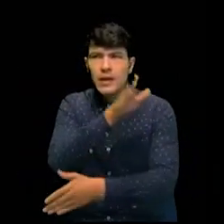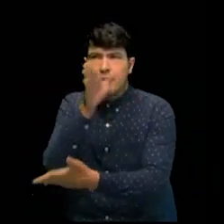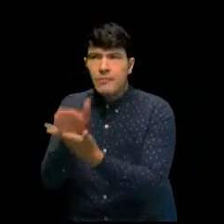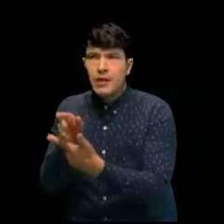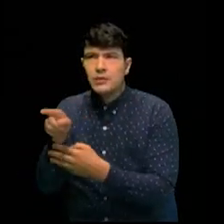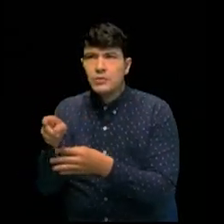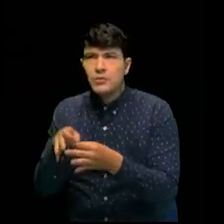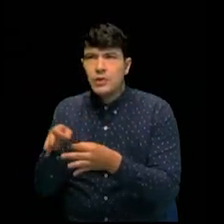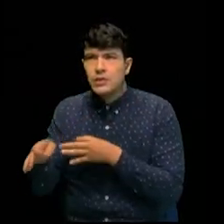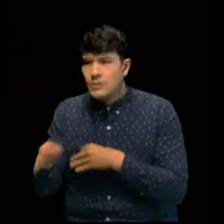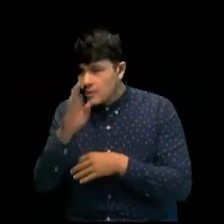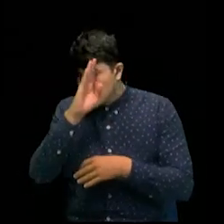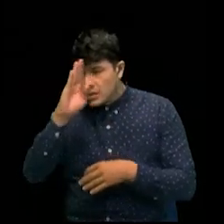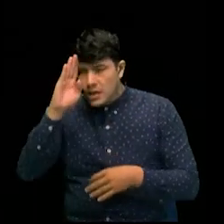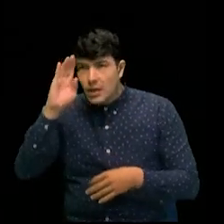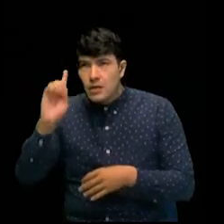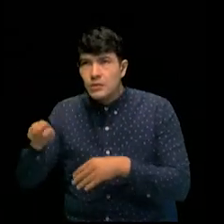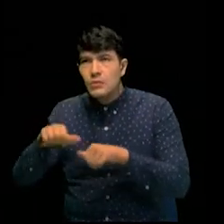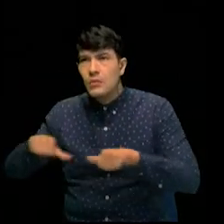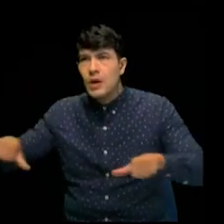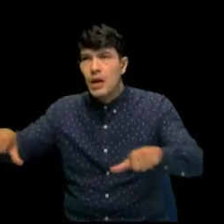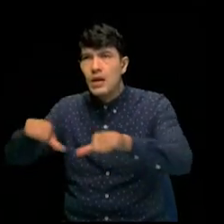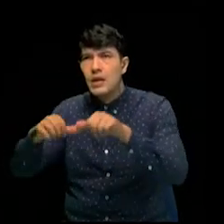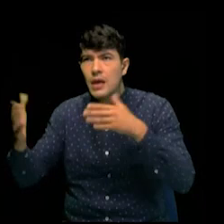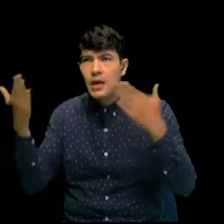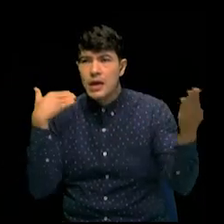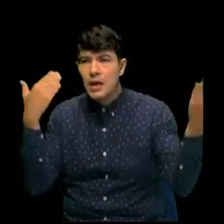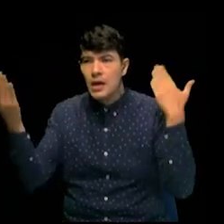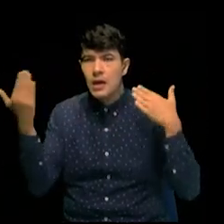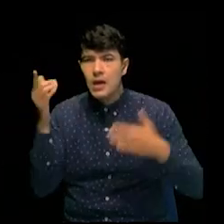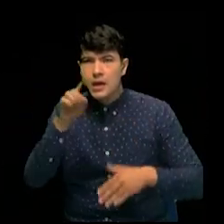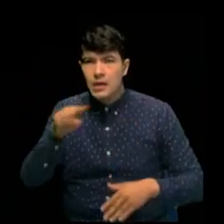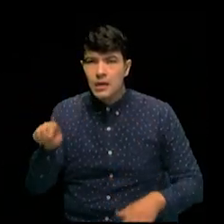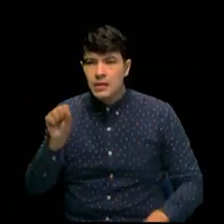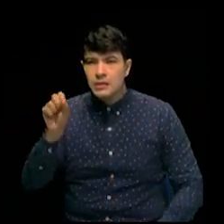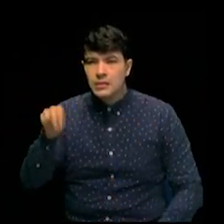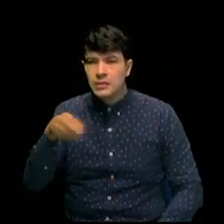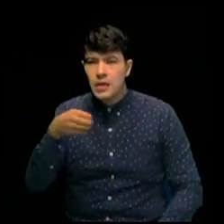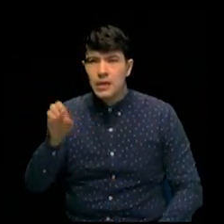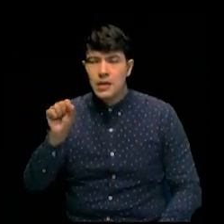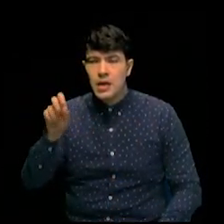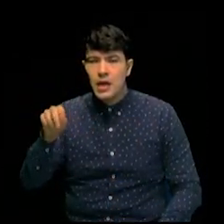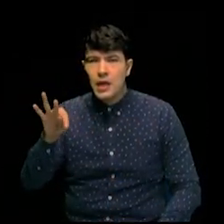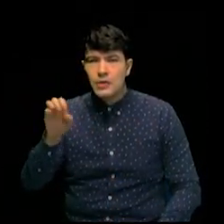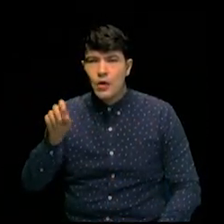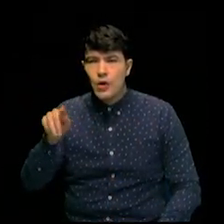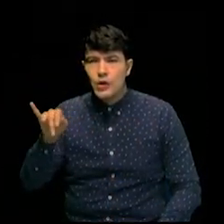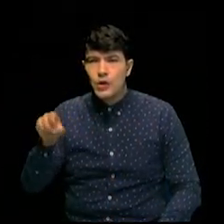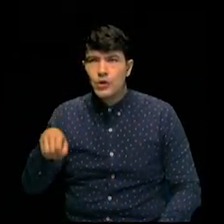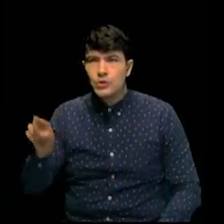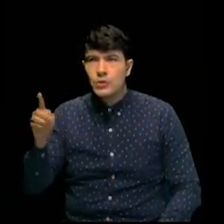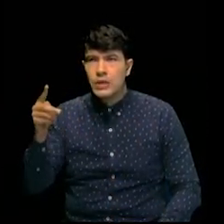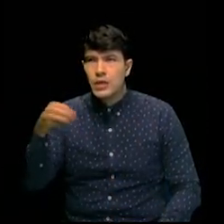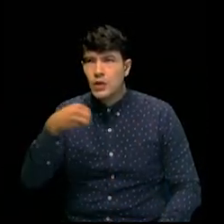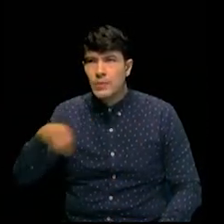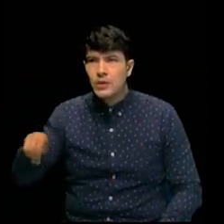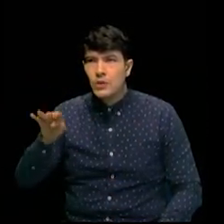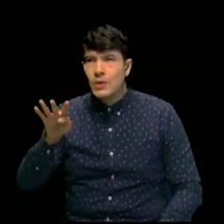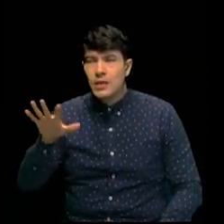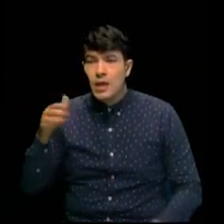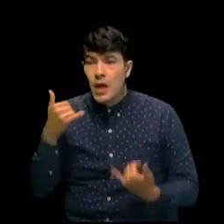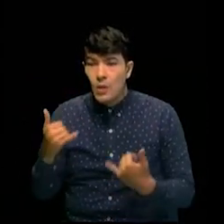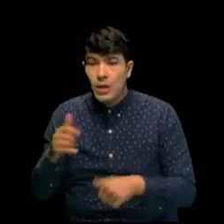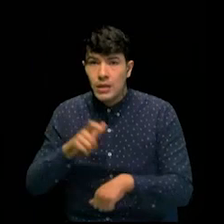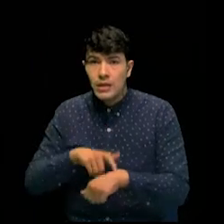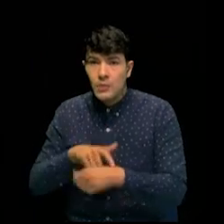el municipio de San Gil, específicamente en la vereda San Antonio, sector La Virgen, kilómetro 45. Los bomberos pues a esta